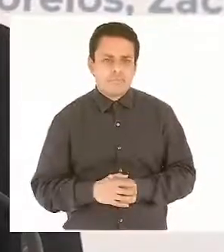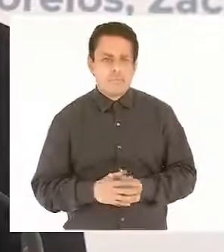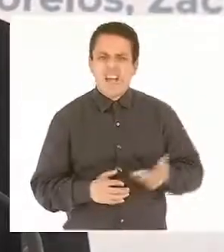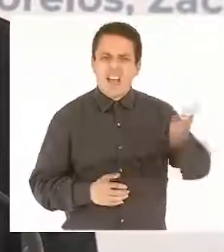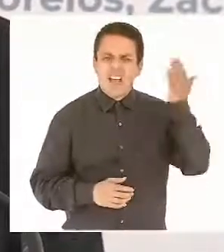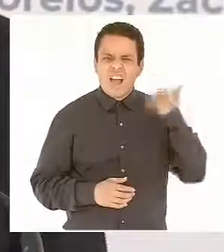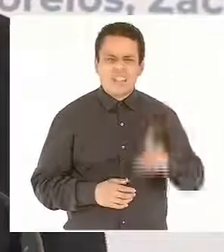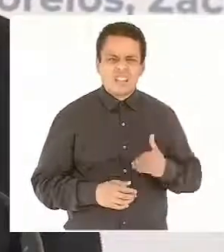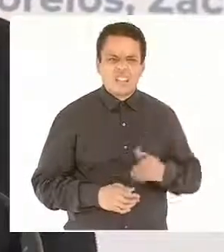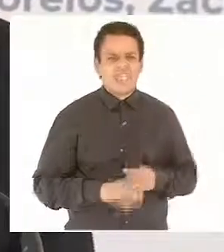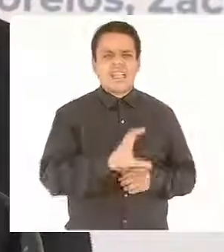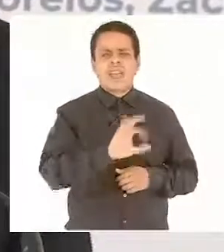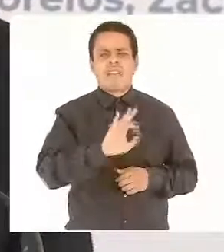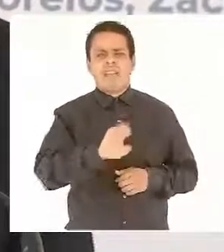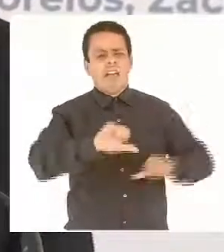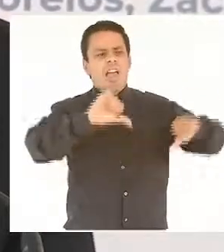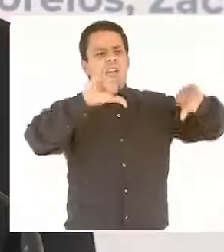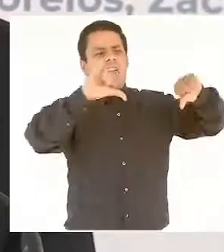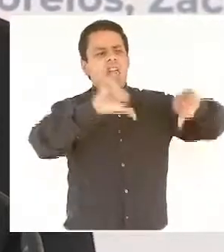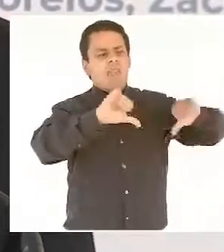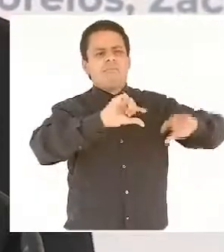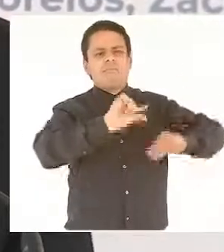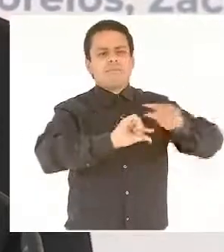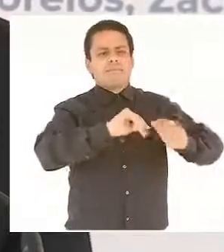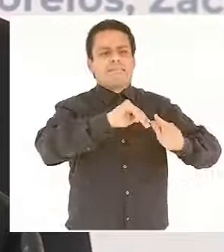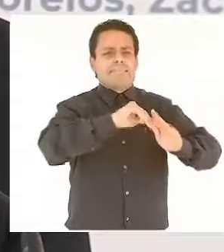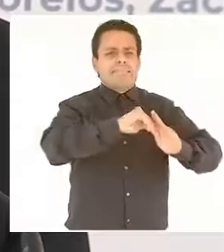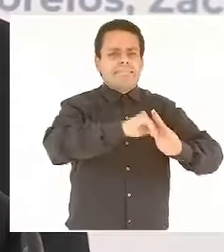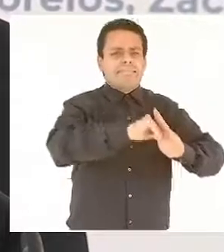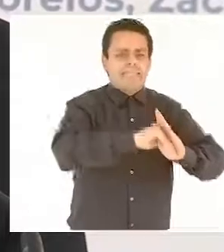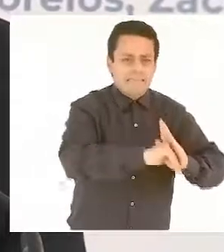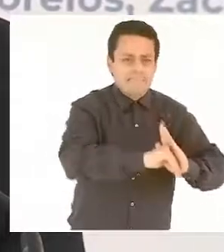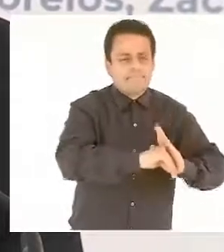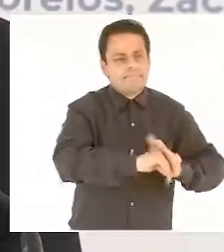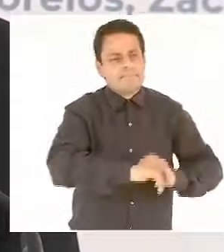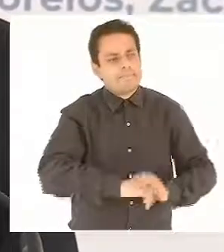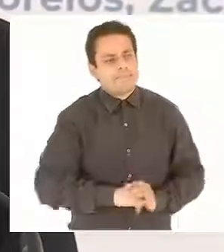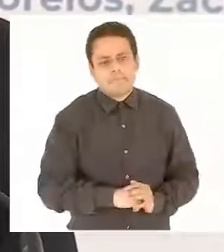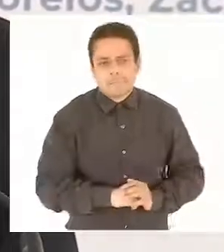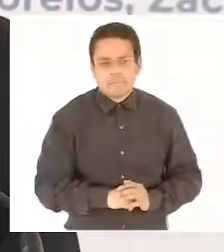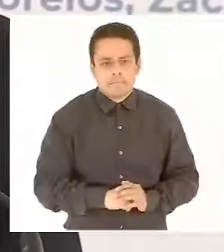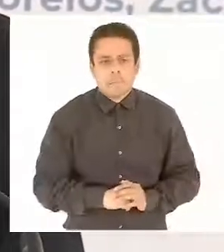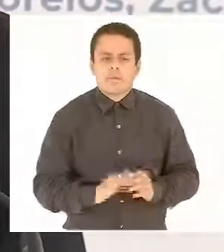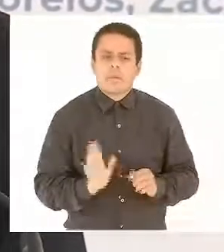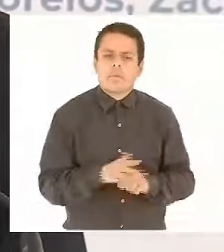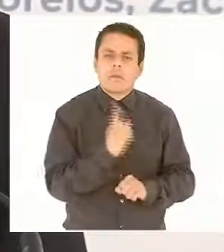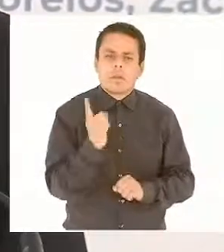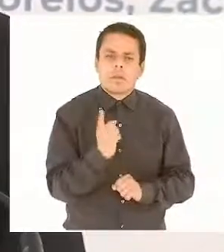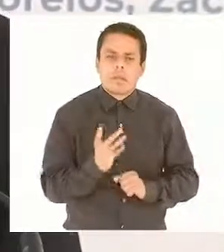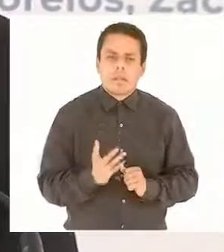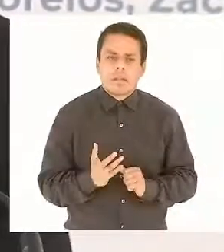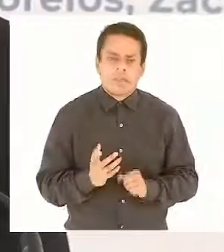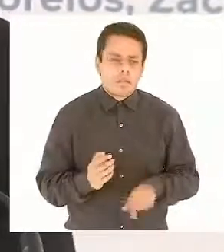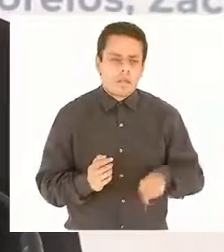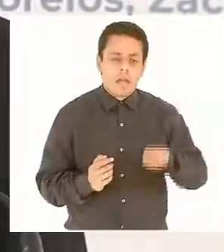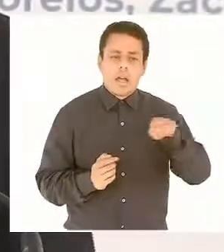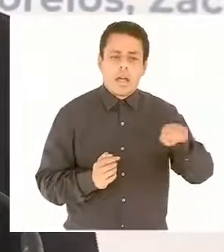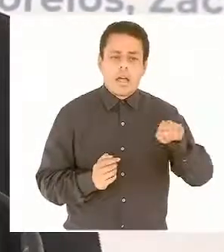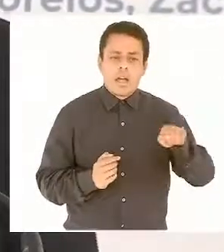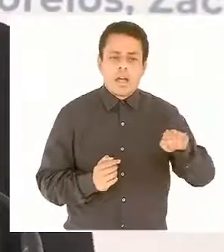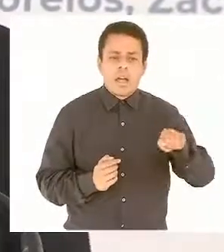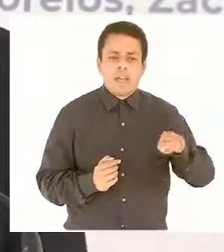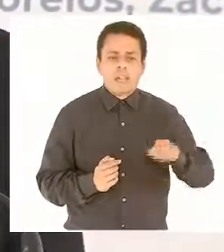Estaban quebrando la Comisión Federal de Electricidad porque estaban dejando